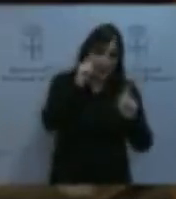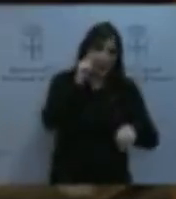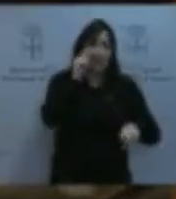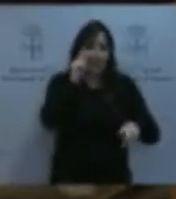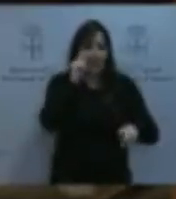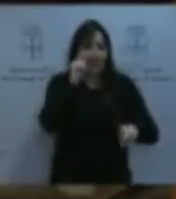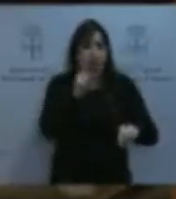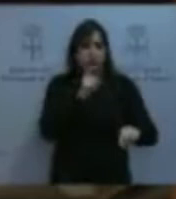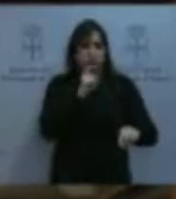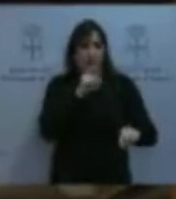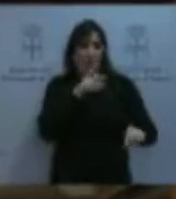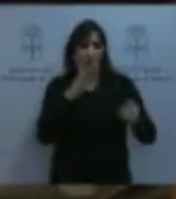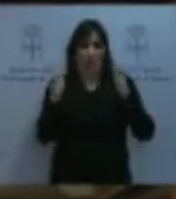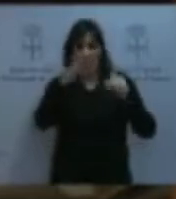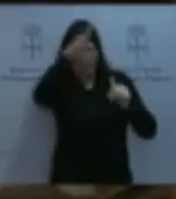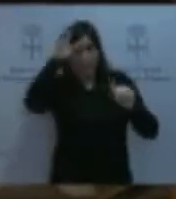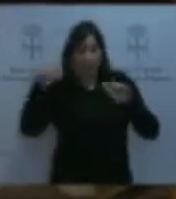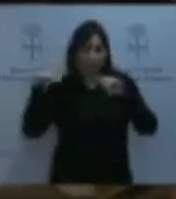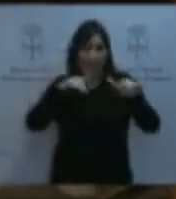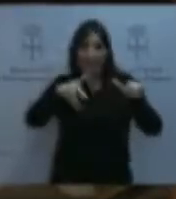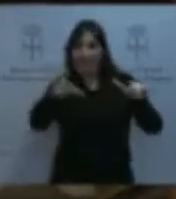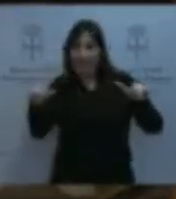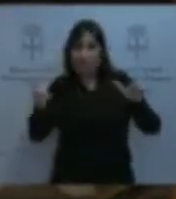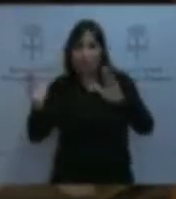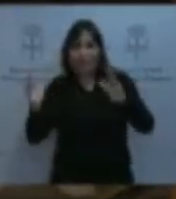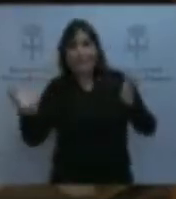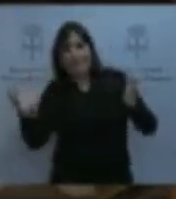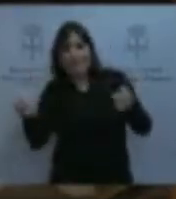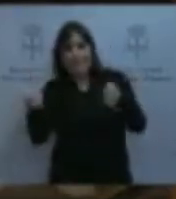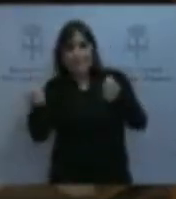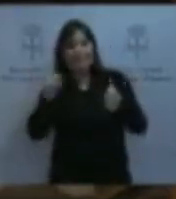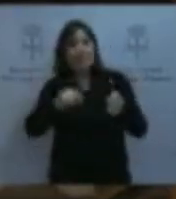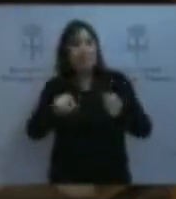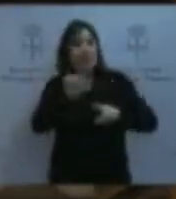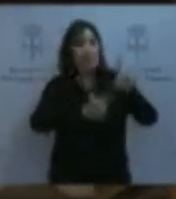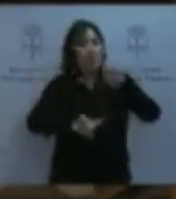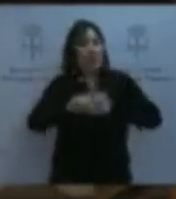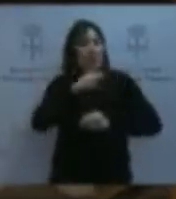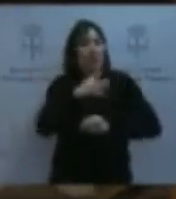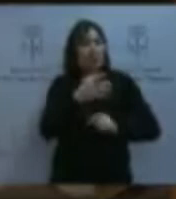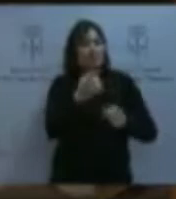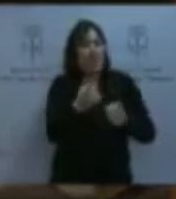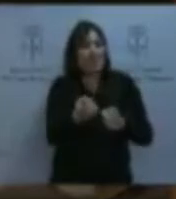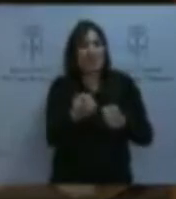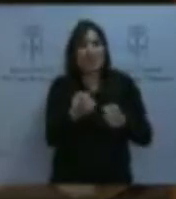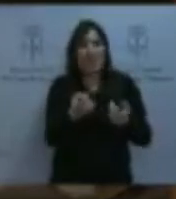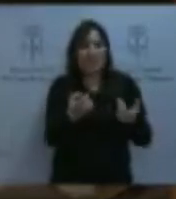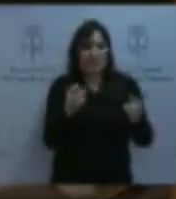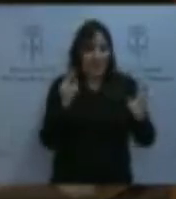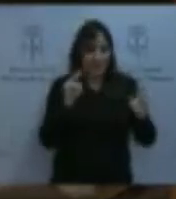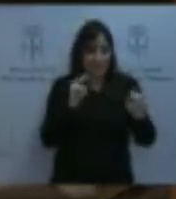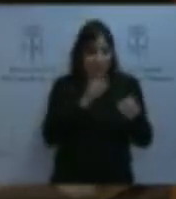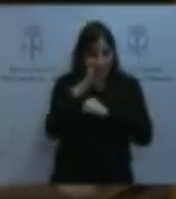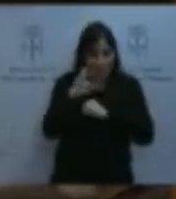problema de imaginario y de representación. De imaginario porque cada vez crece más la distancia en cómo se ve el mundo rural a las imágenes que aparecen en los medios